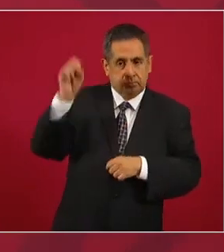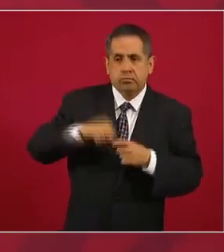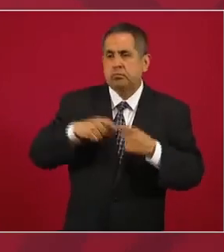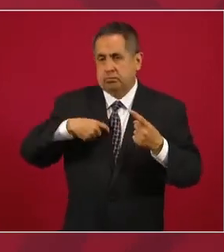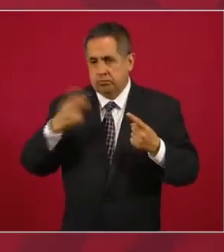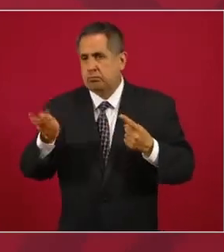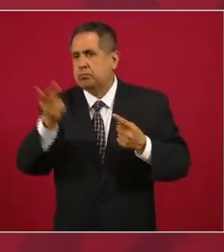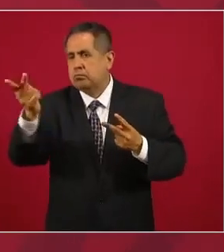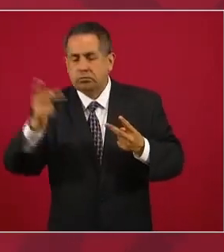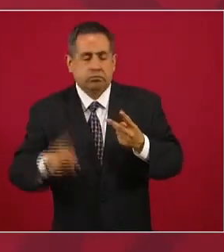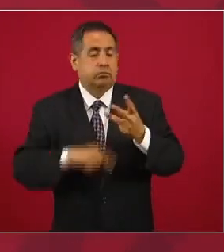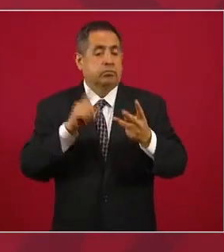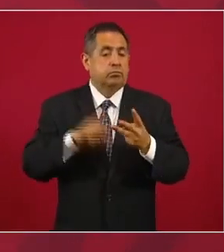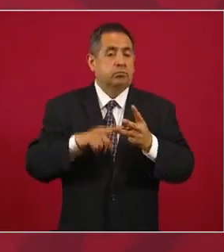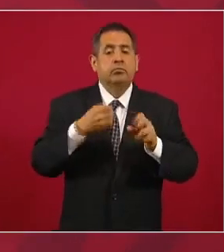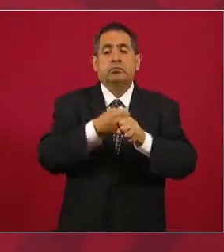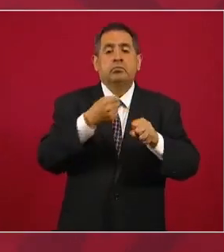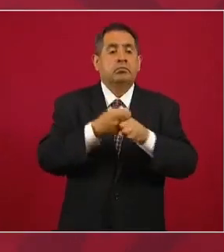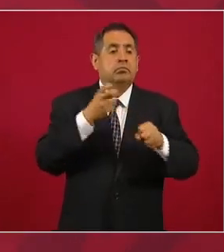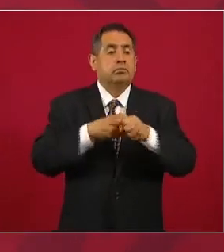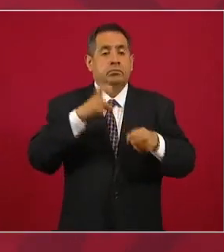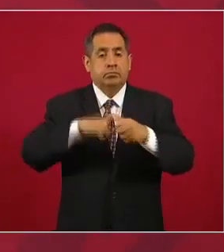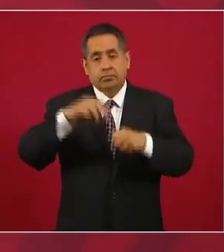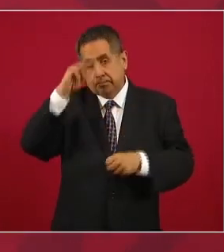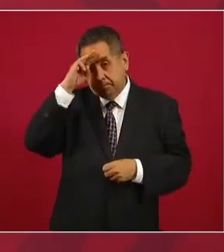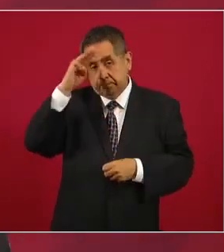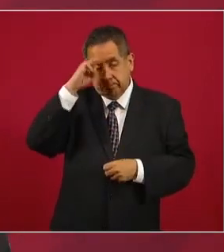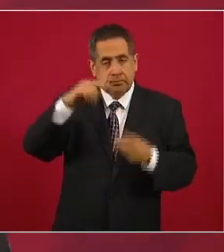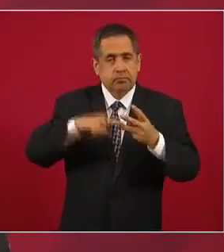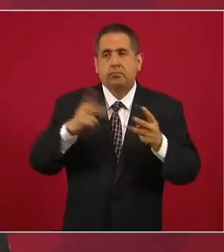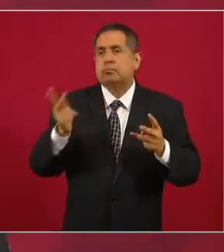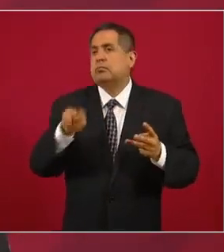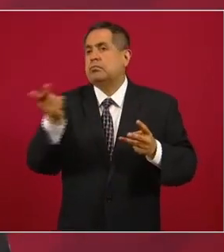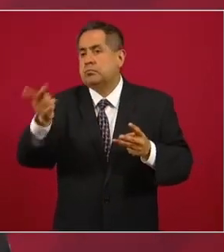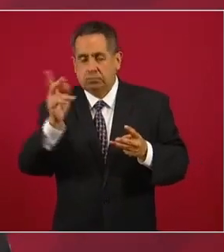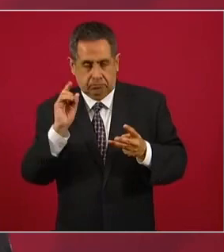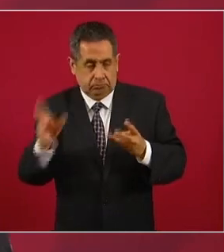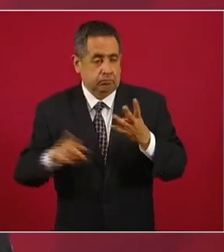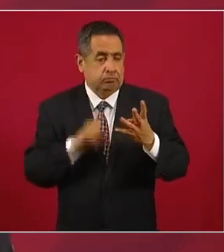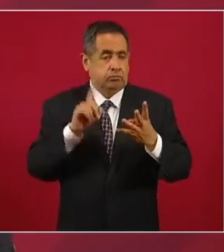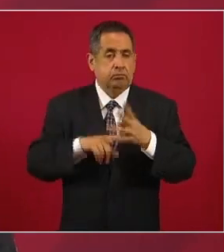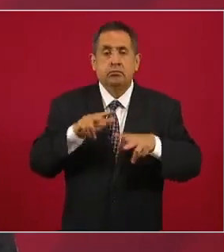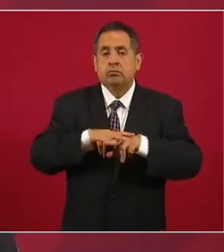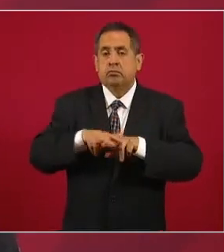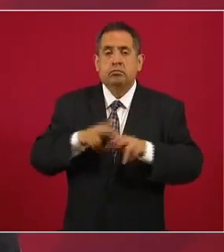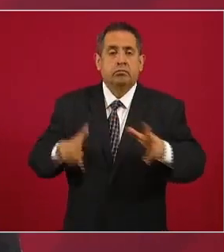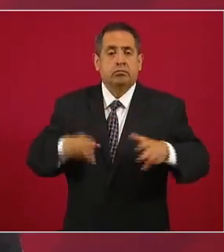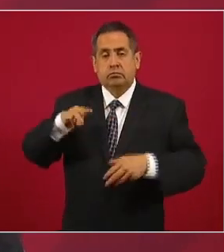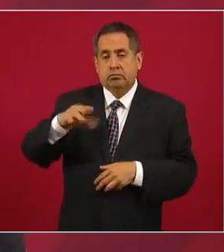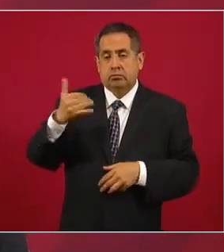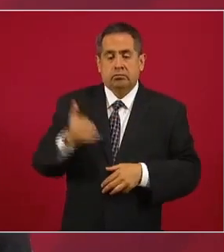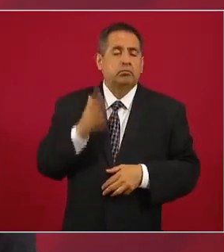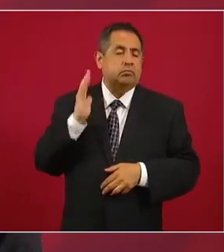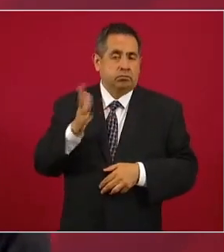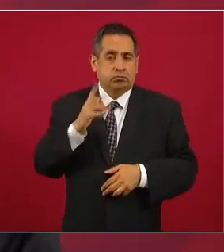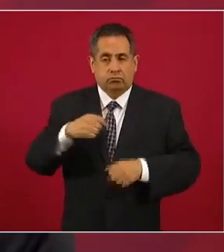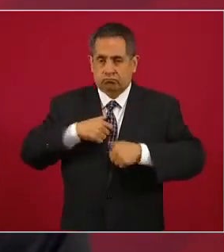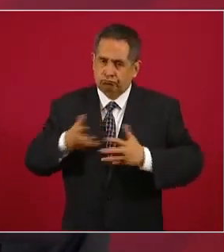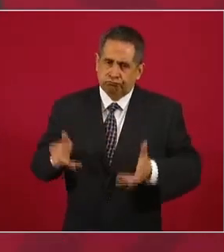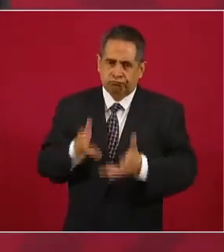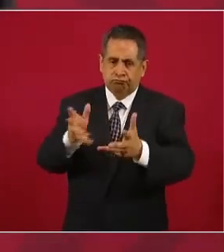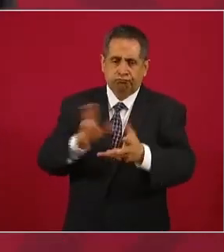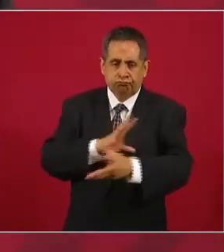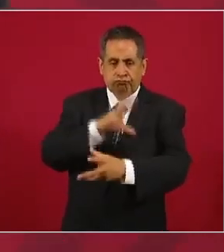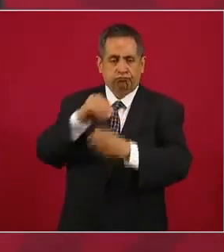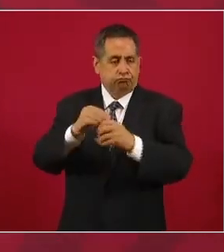la cervecera de Mexicali y el Tren Maya, y he promovido la inclusión en